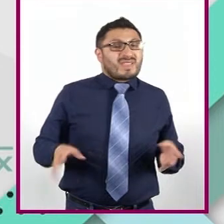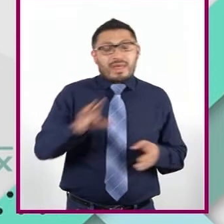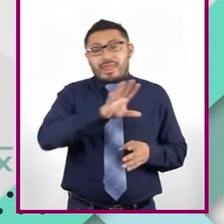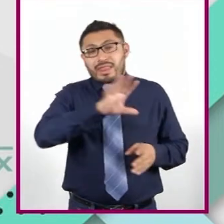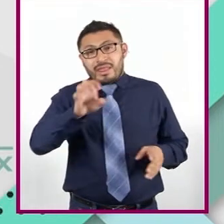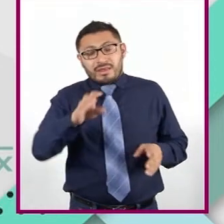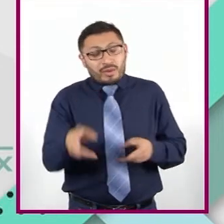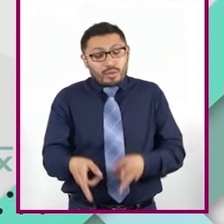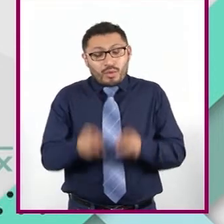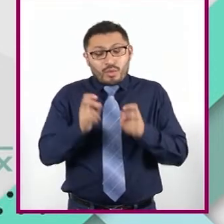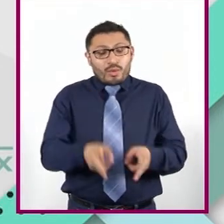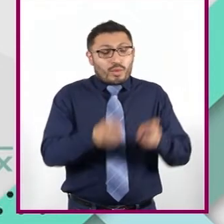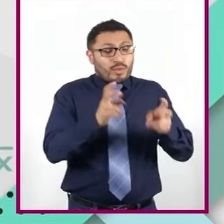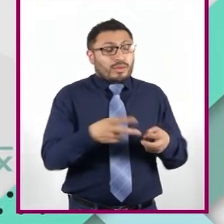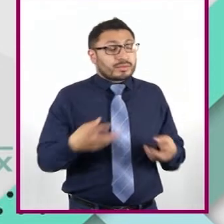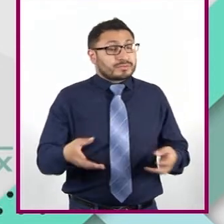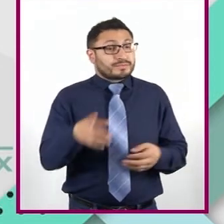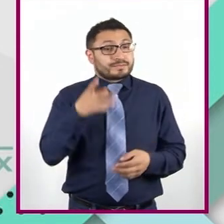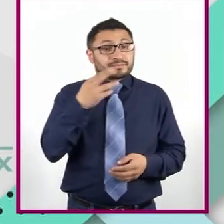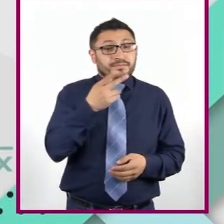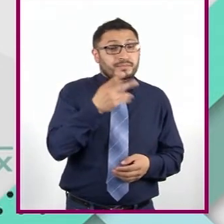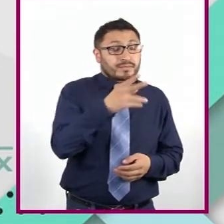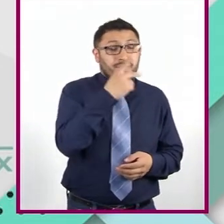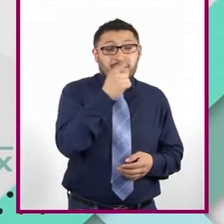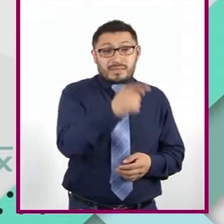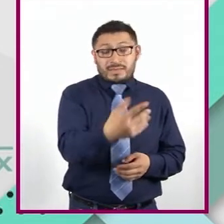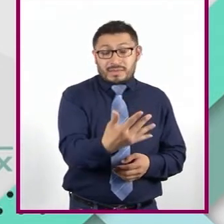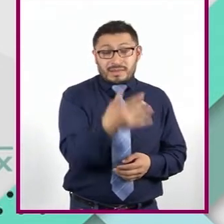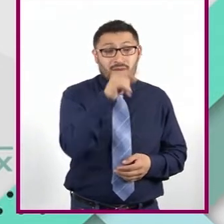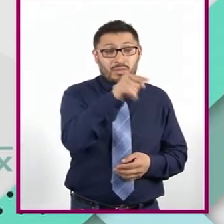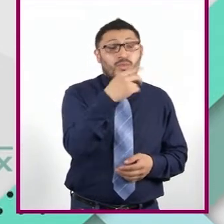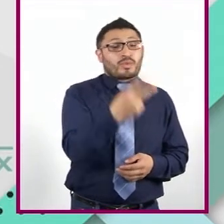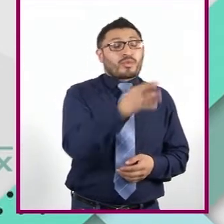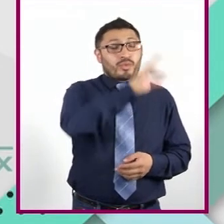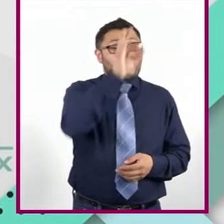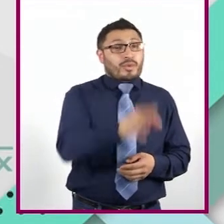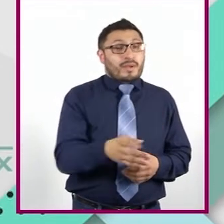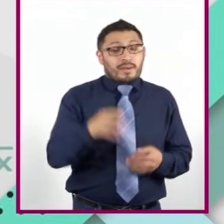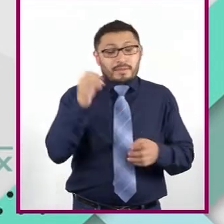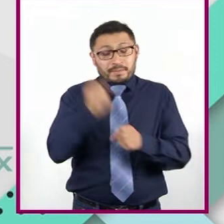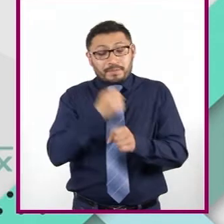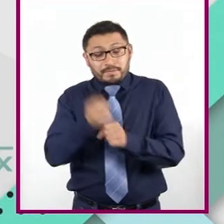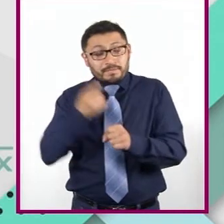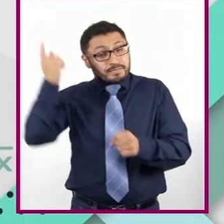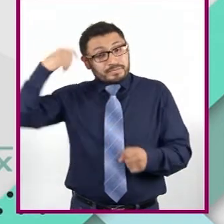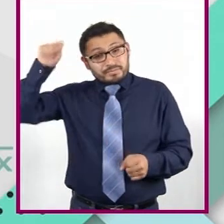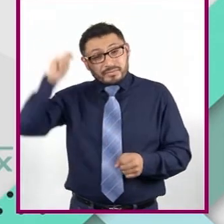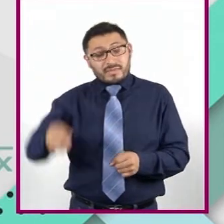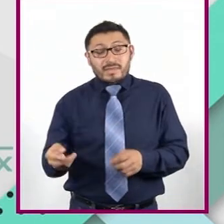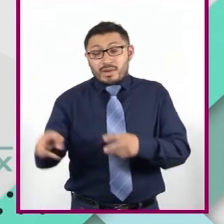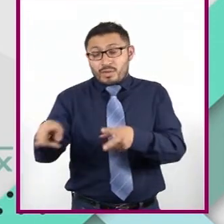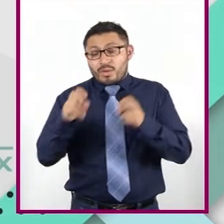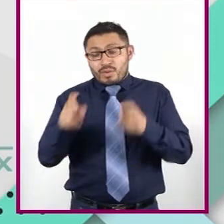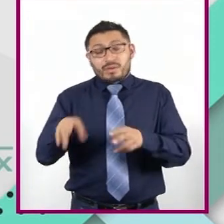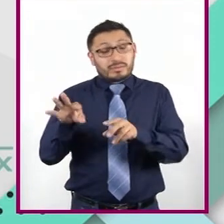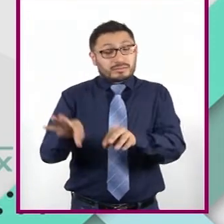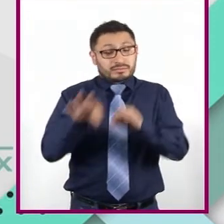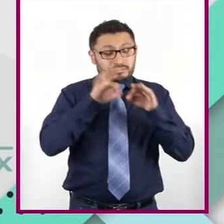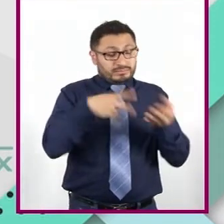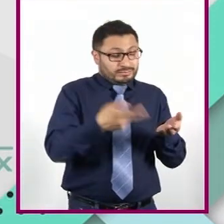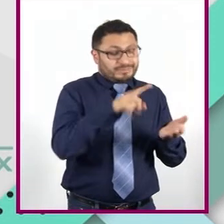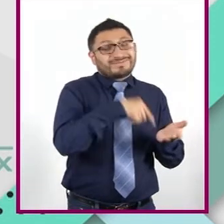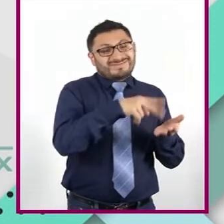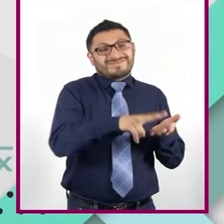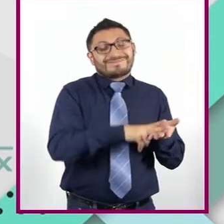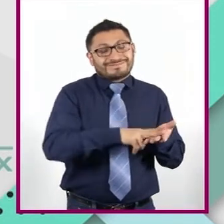500 extracciones del 25.2% con la probabilidad teórica de sustraer la carta de color